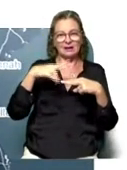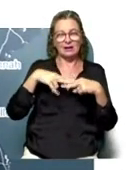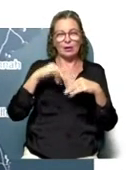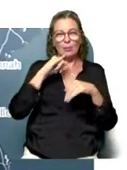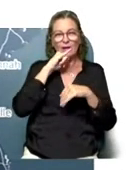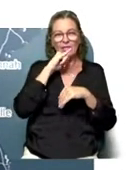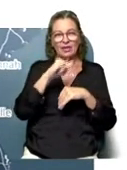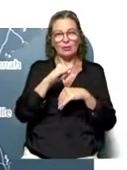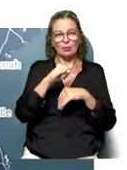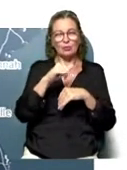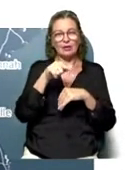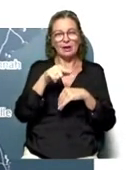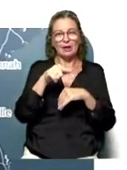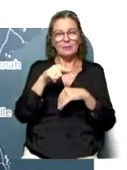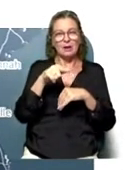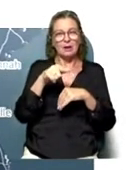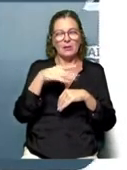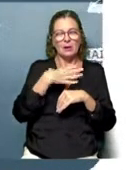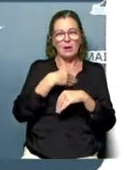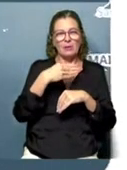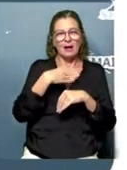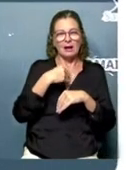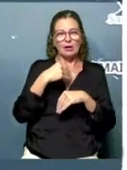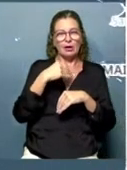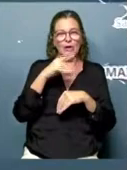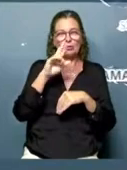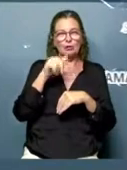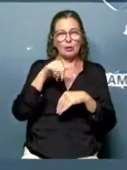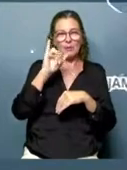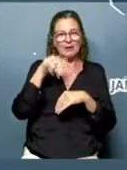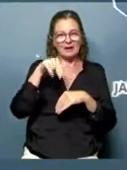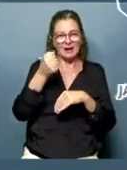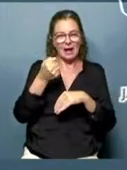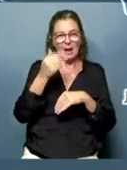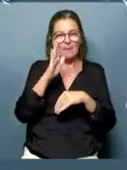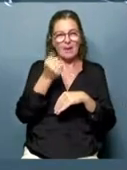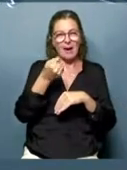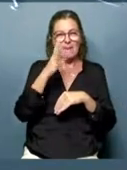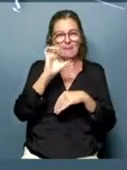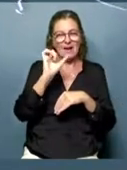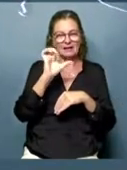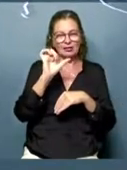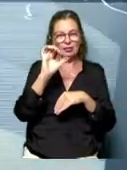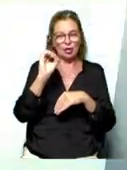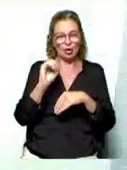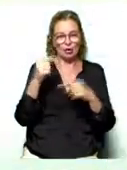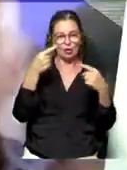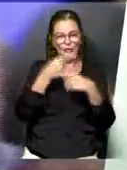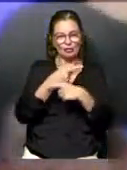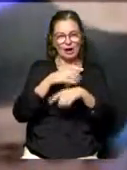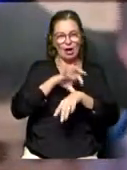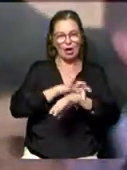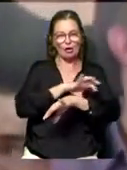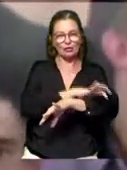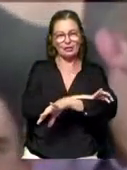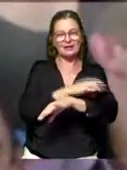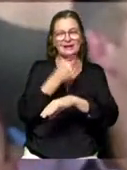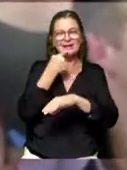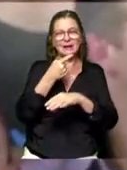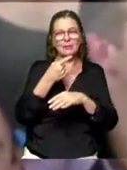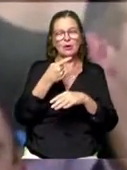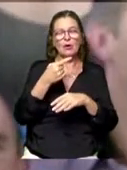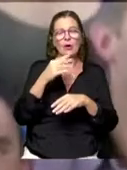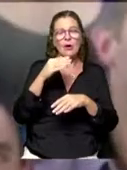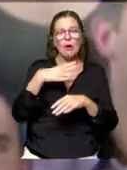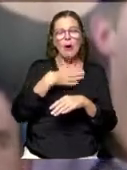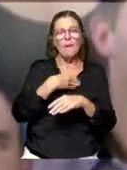denuncias relevadas por la militante Blanca Romina Papazo contra el precandidato del Frente Amplio, Yamandú Orsi. El precandidato